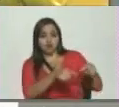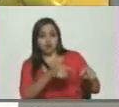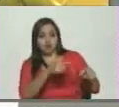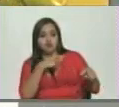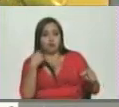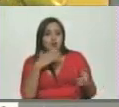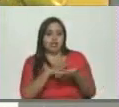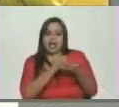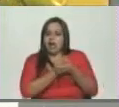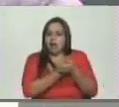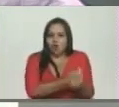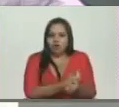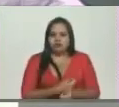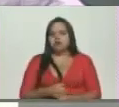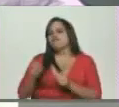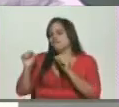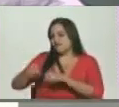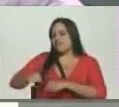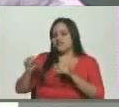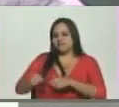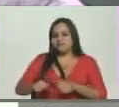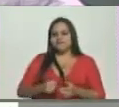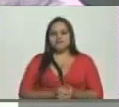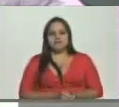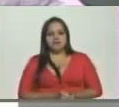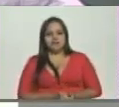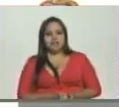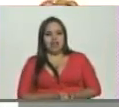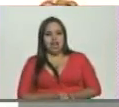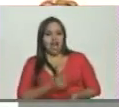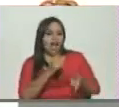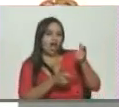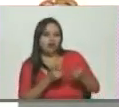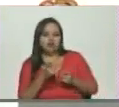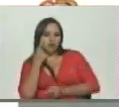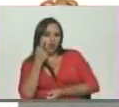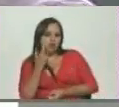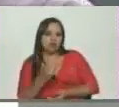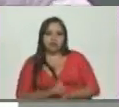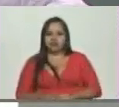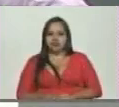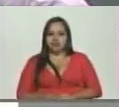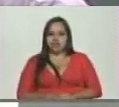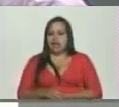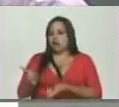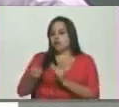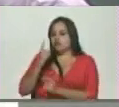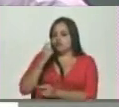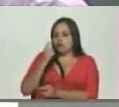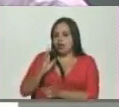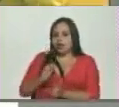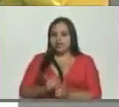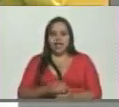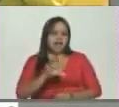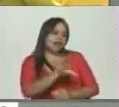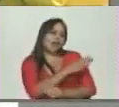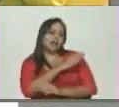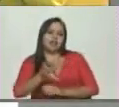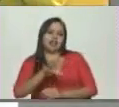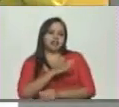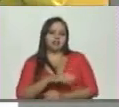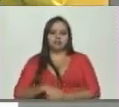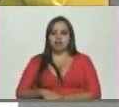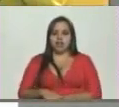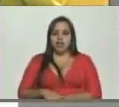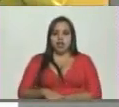moriría de amor? Sí. ¿Sí? ¿Alguna manía? ¿Alguna manía? Ajá. Cantar. Si